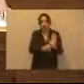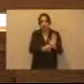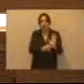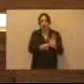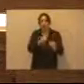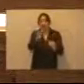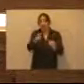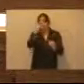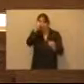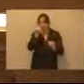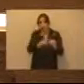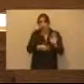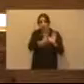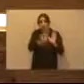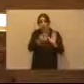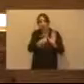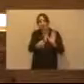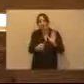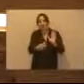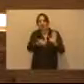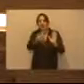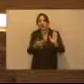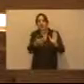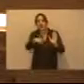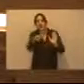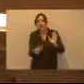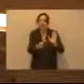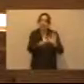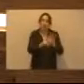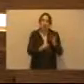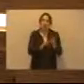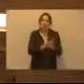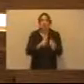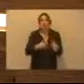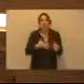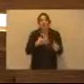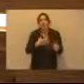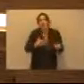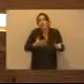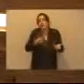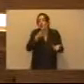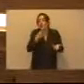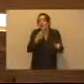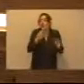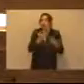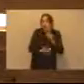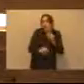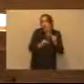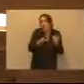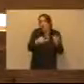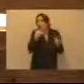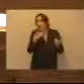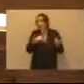retirados das listas, reintroducidos días máis tarde, podendo suceder que por accidente non volvan á lista e queden